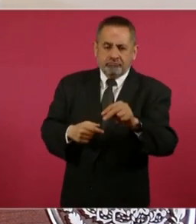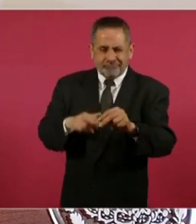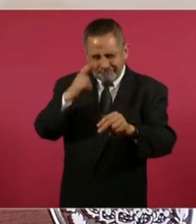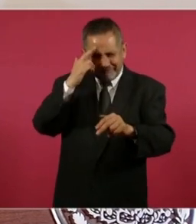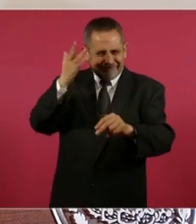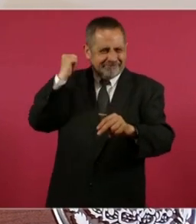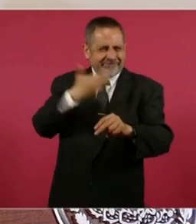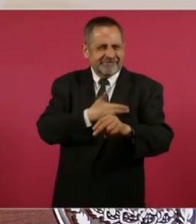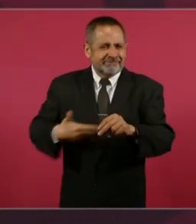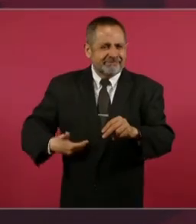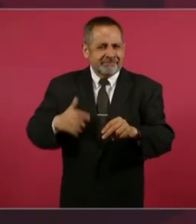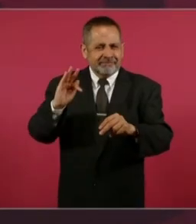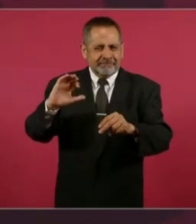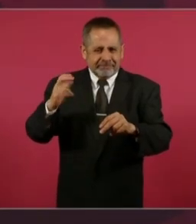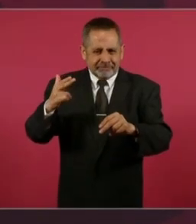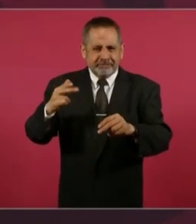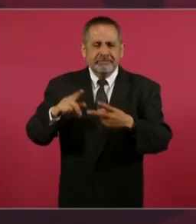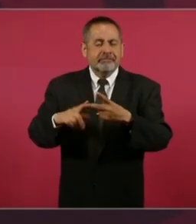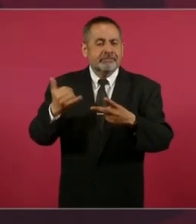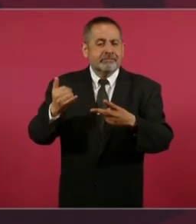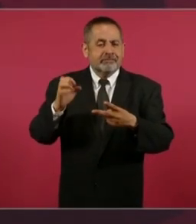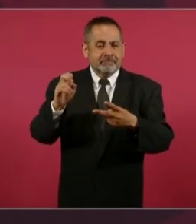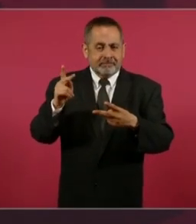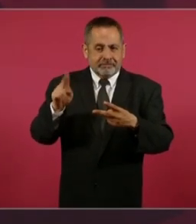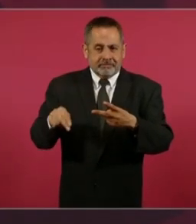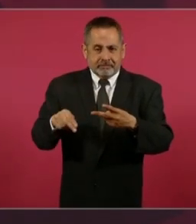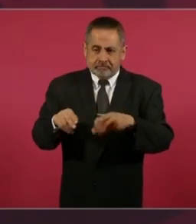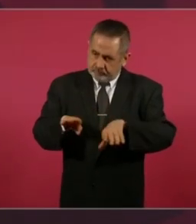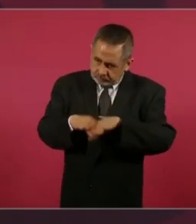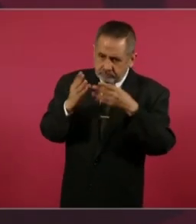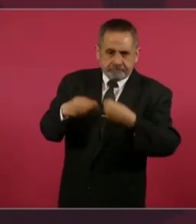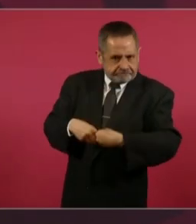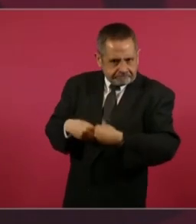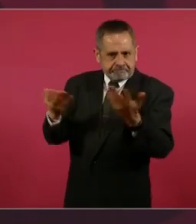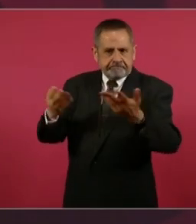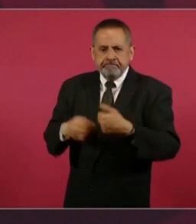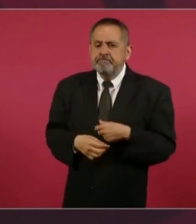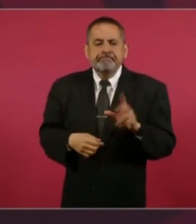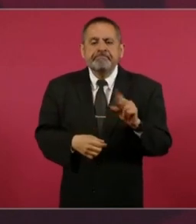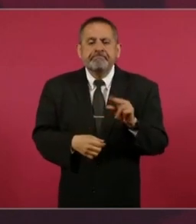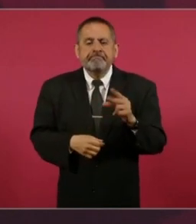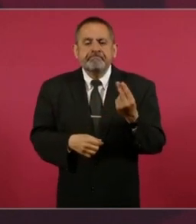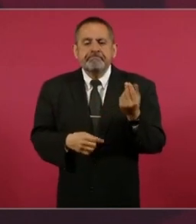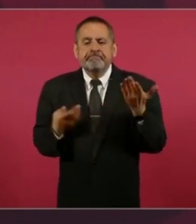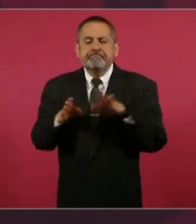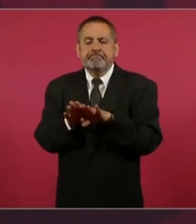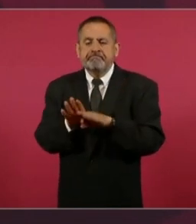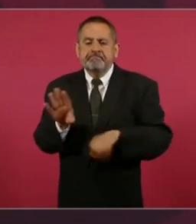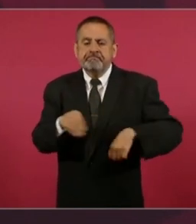Calderón y Peña Nieto la